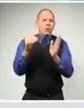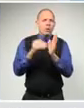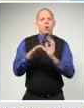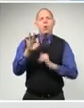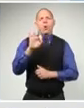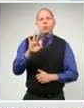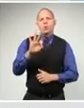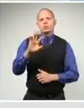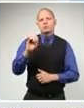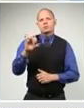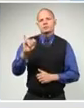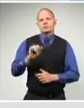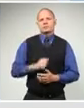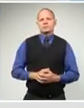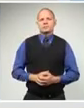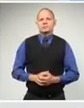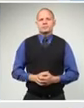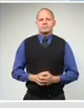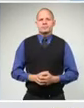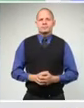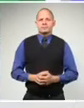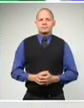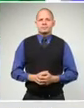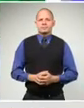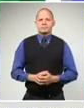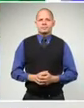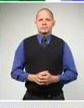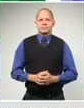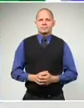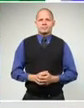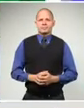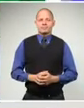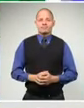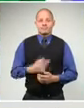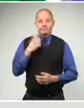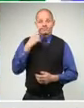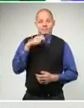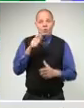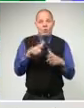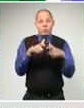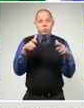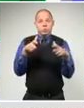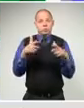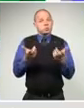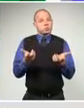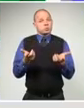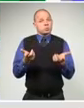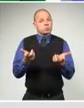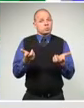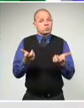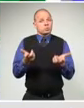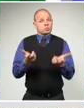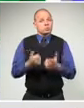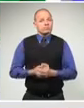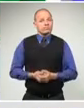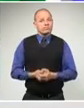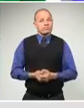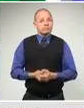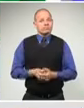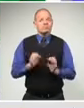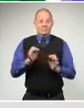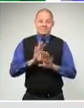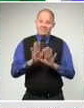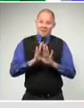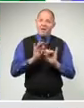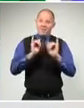4.806 pacientes en estos momentos. Una cifra elevada que está en correspondencia con el número